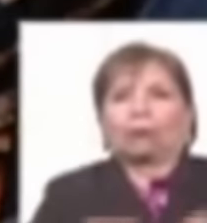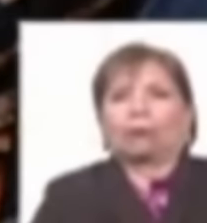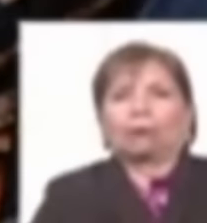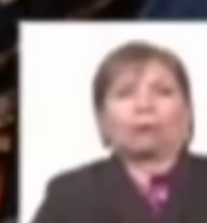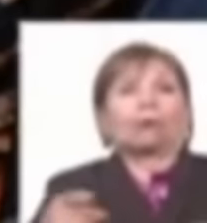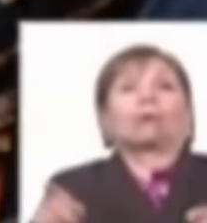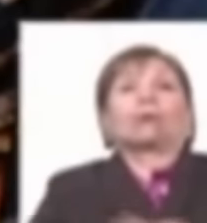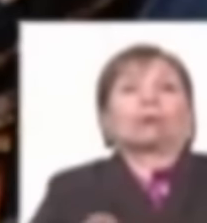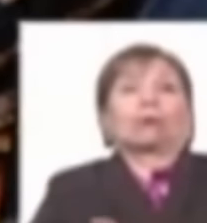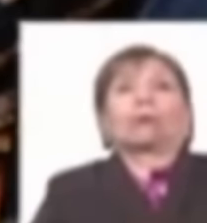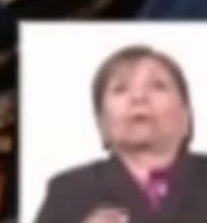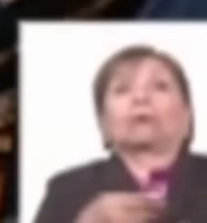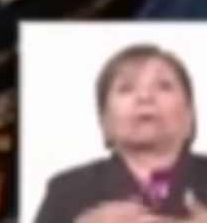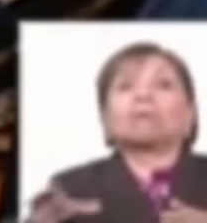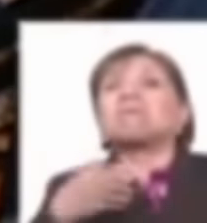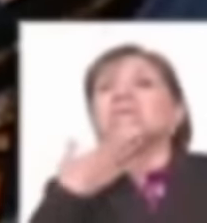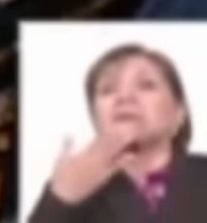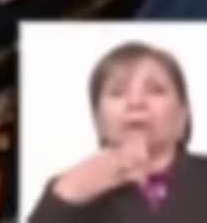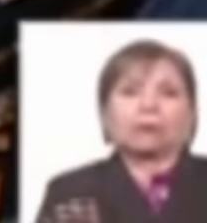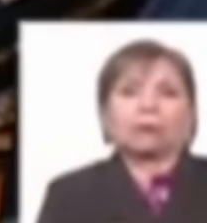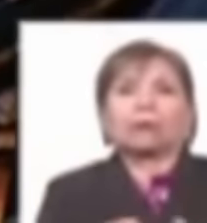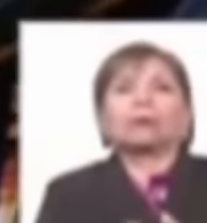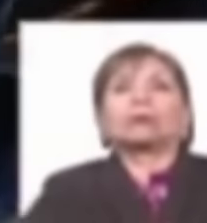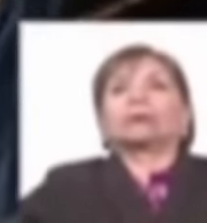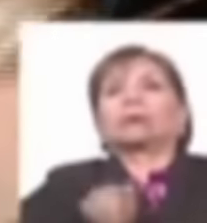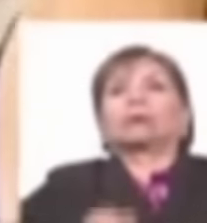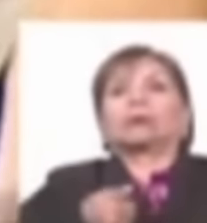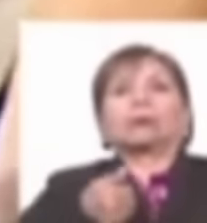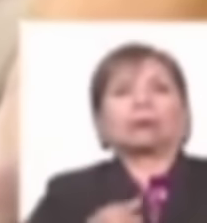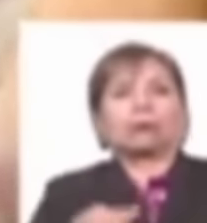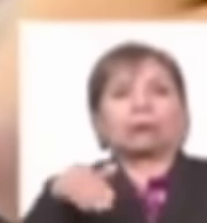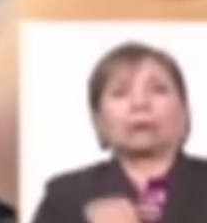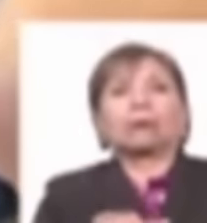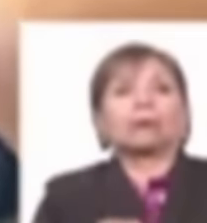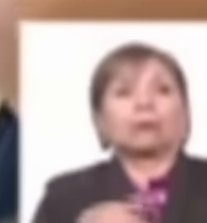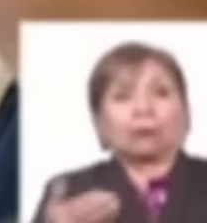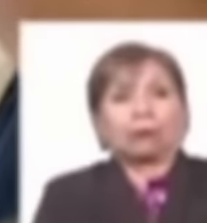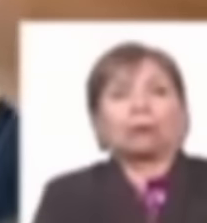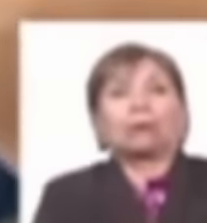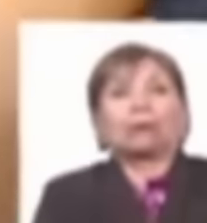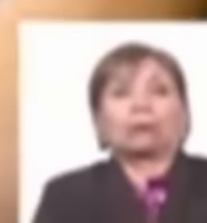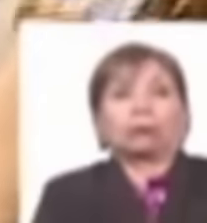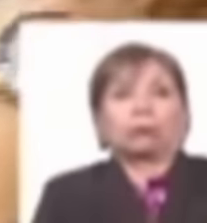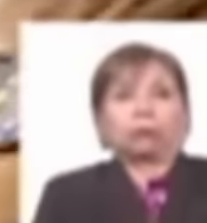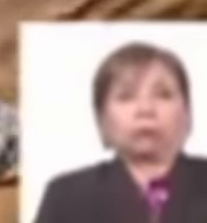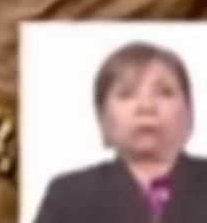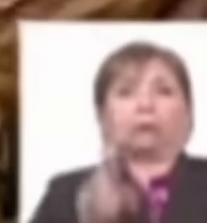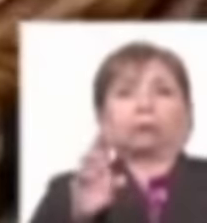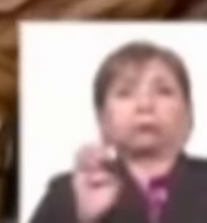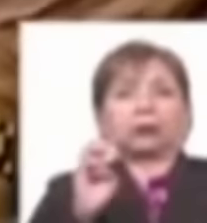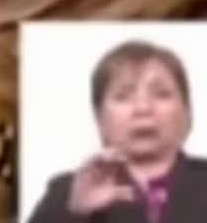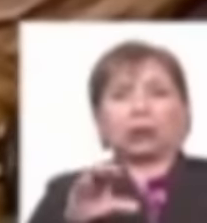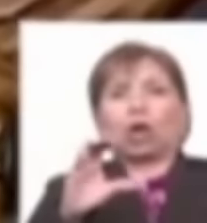etcétera, también es la de designar quiénes son el que va a ser cabeza del sistema electoral, de la RENIEC, de la